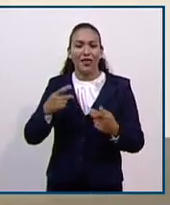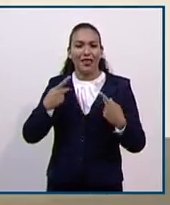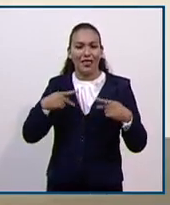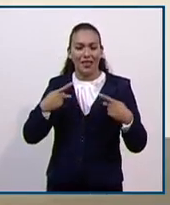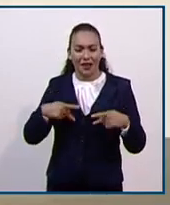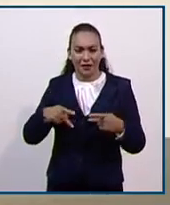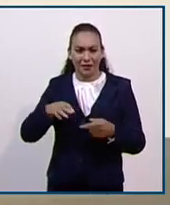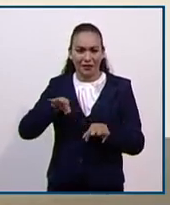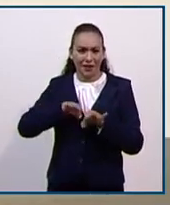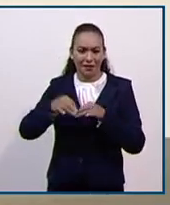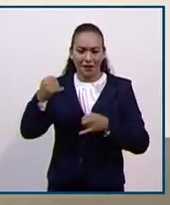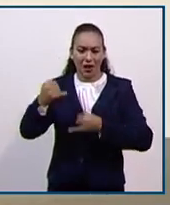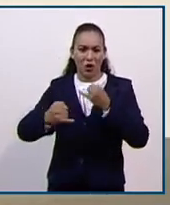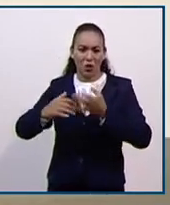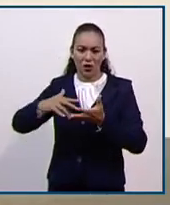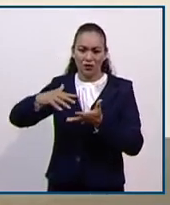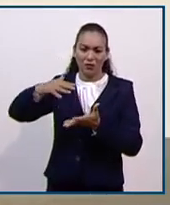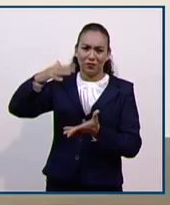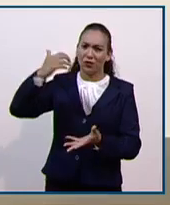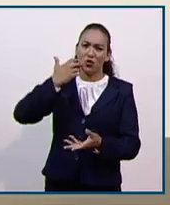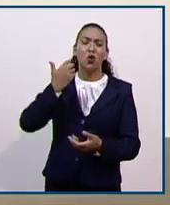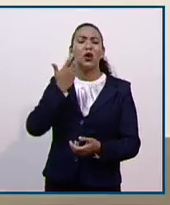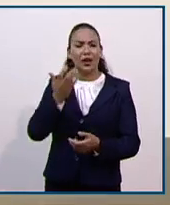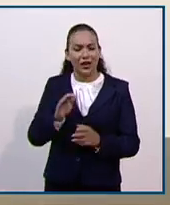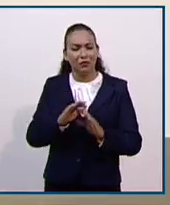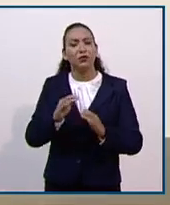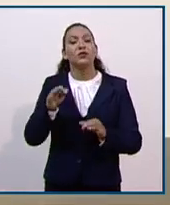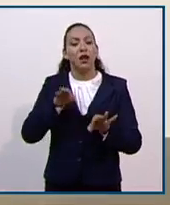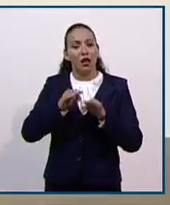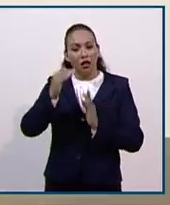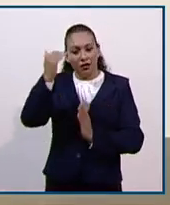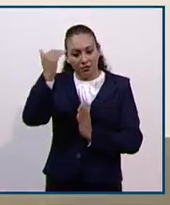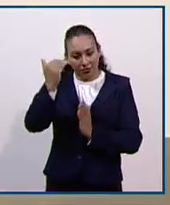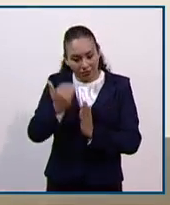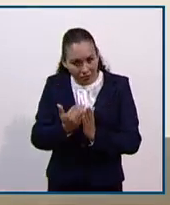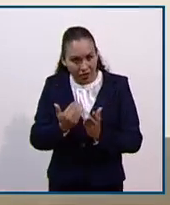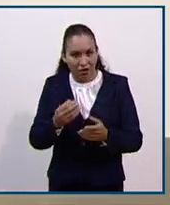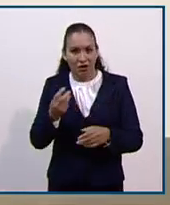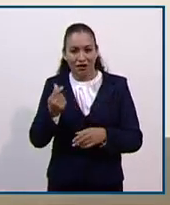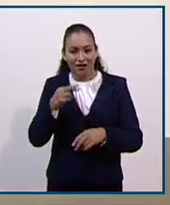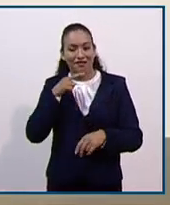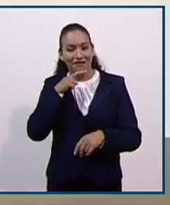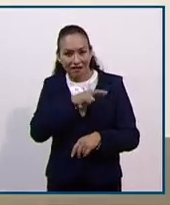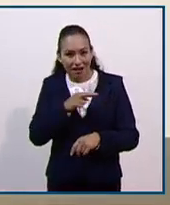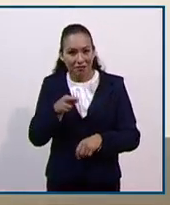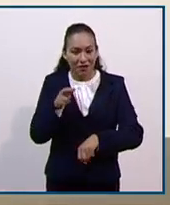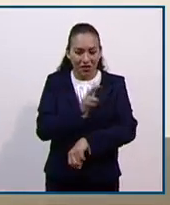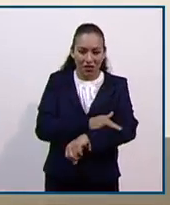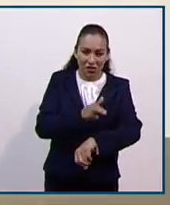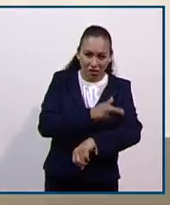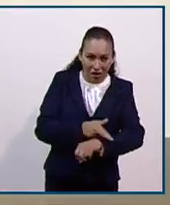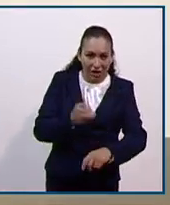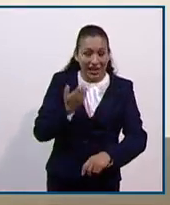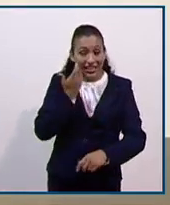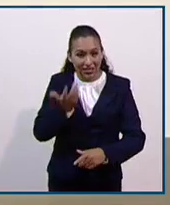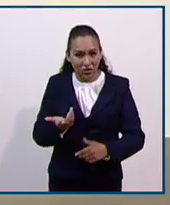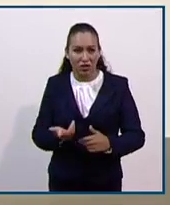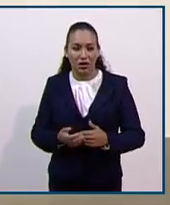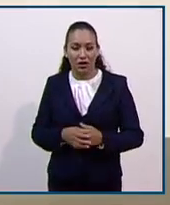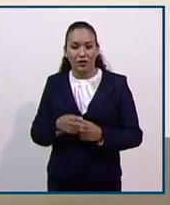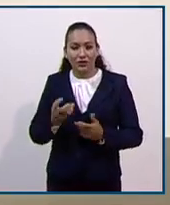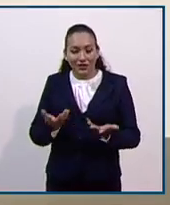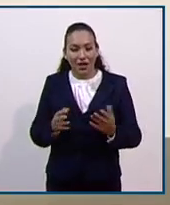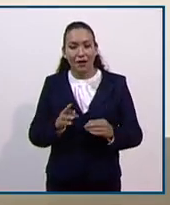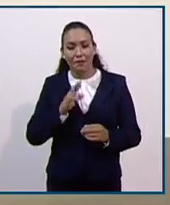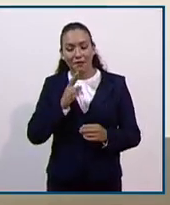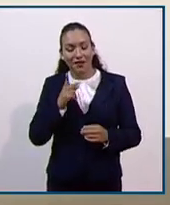a los jueces laborales en el Poder Judicial. Tiene que ser exitosa esta fase